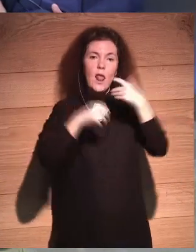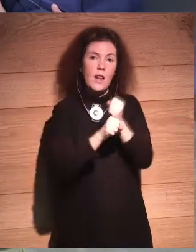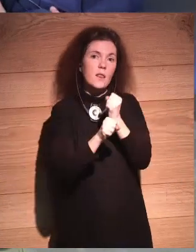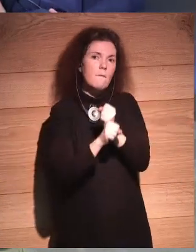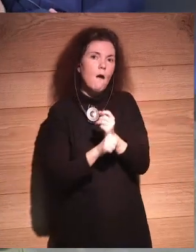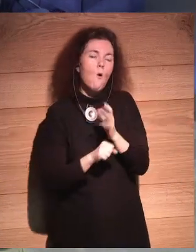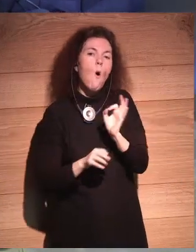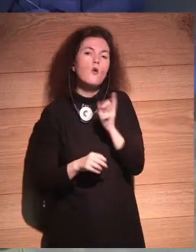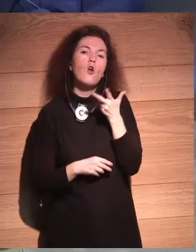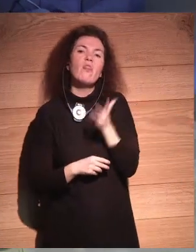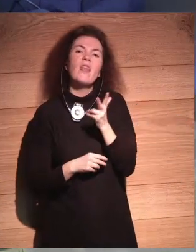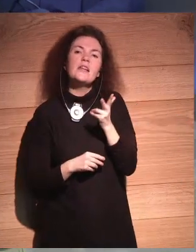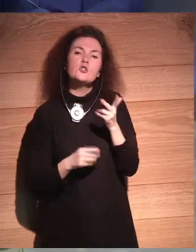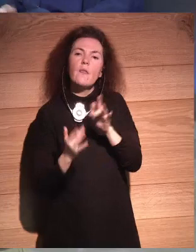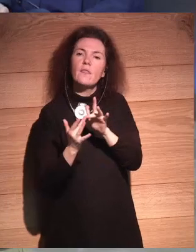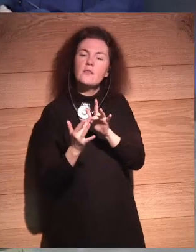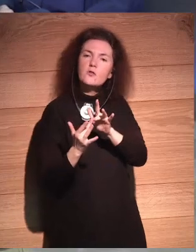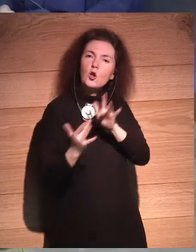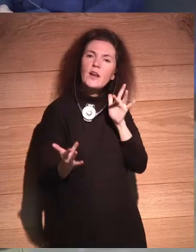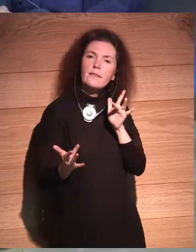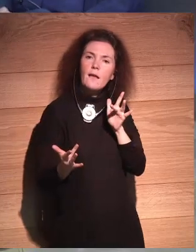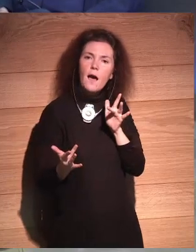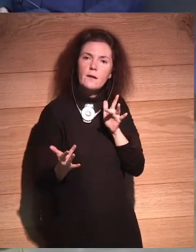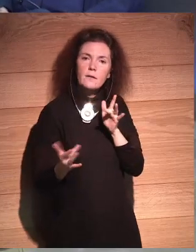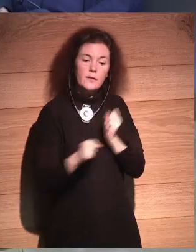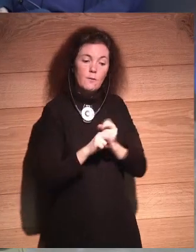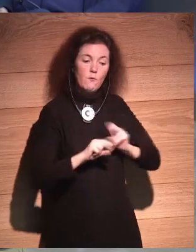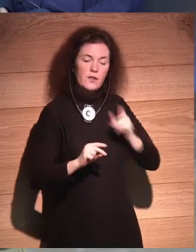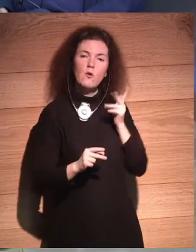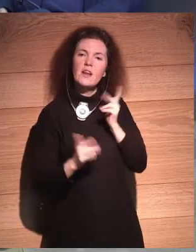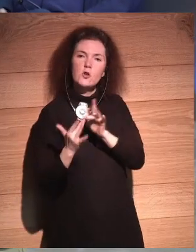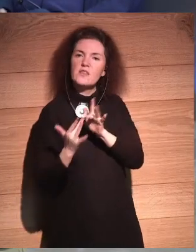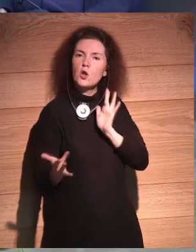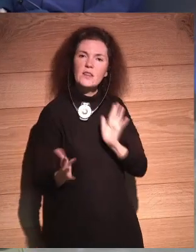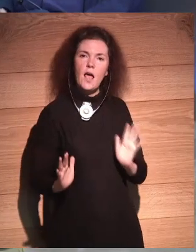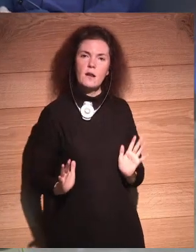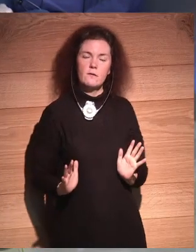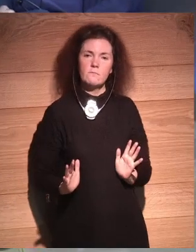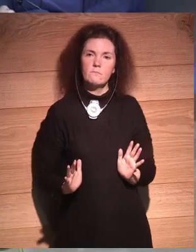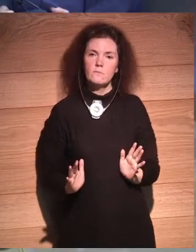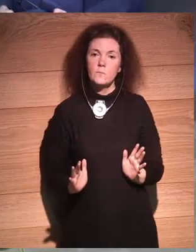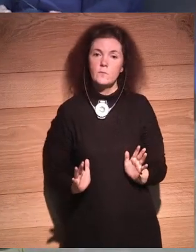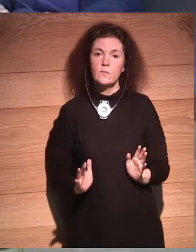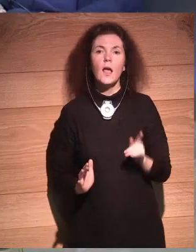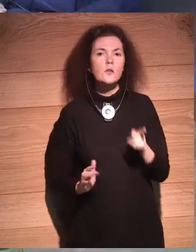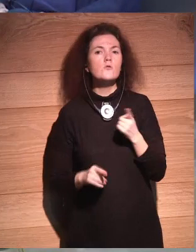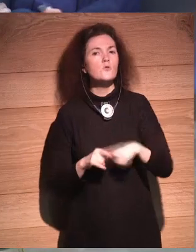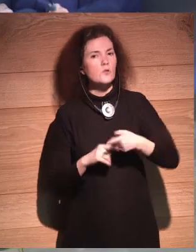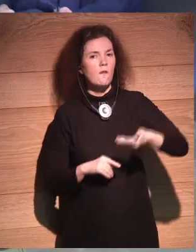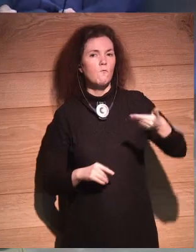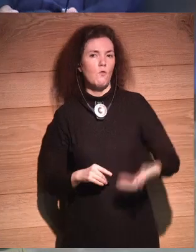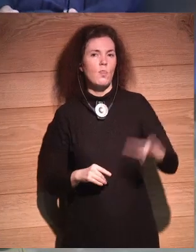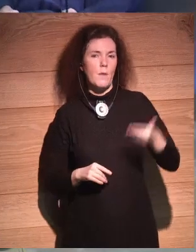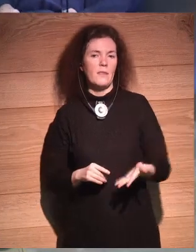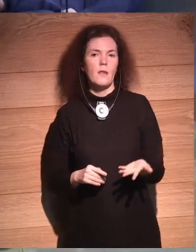o tengo el derecho a desconectarme después del trabajo. Estos son cosas fundamentales.